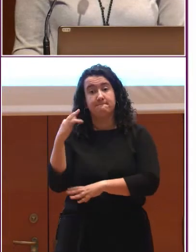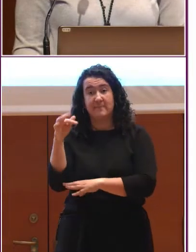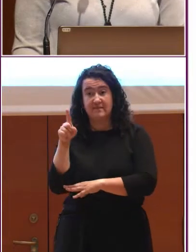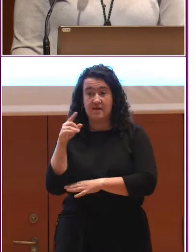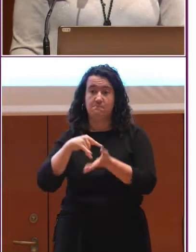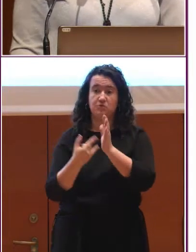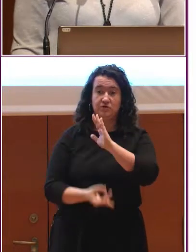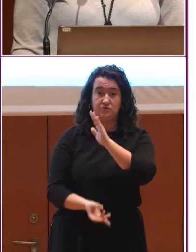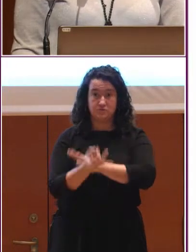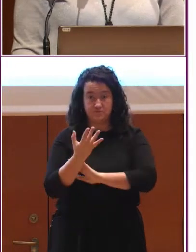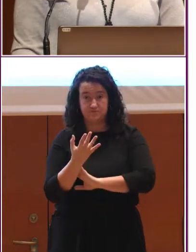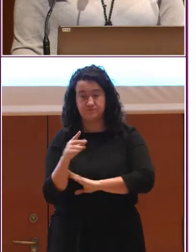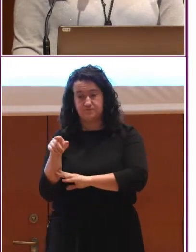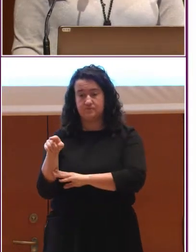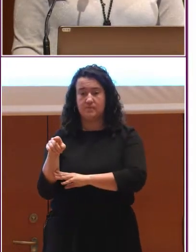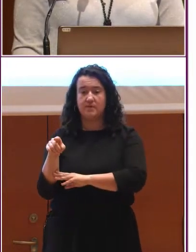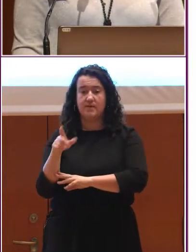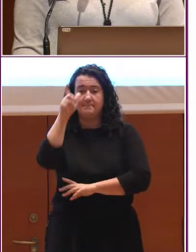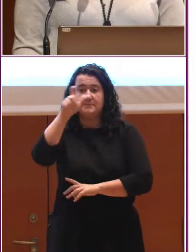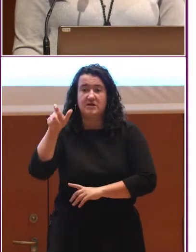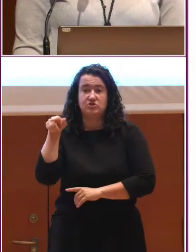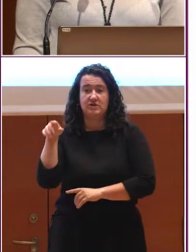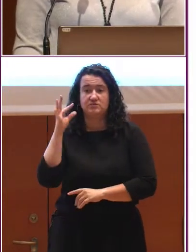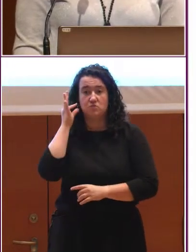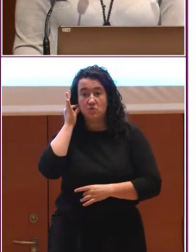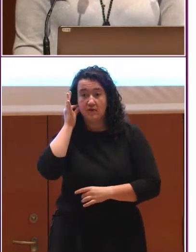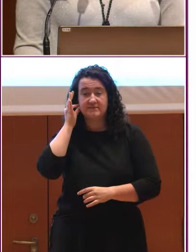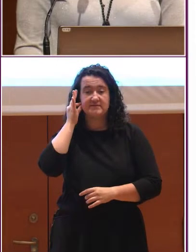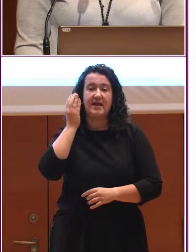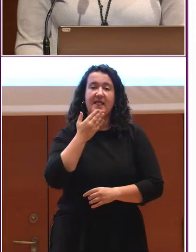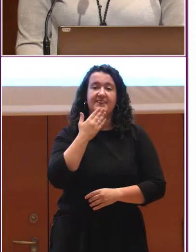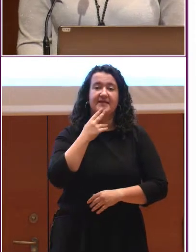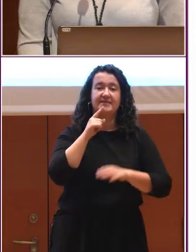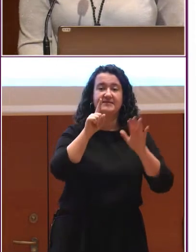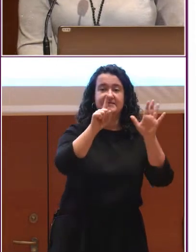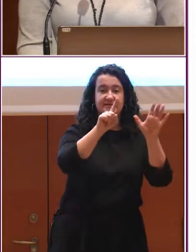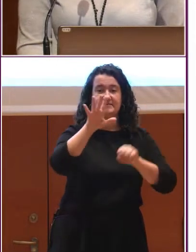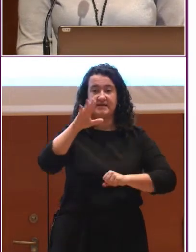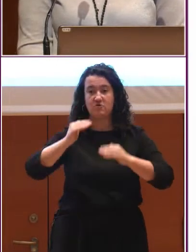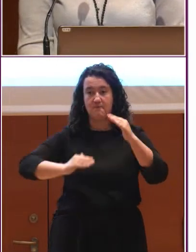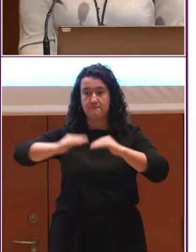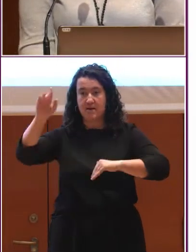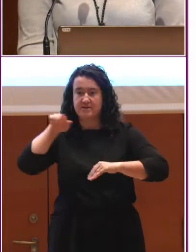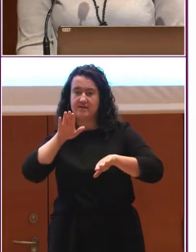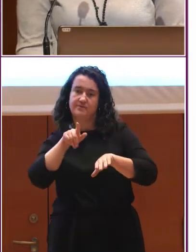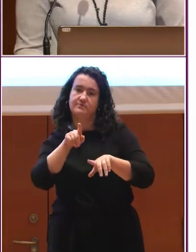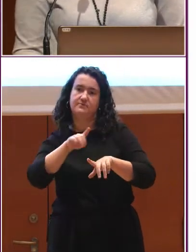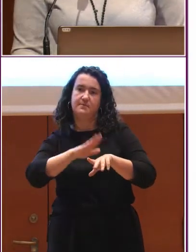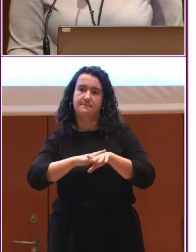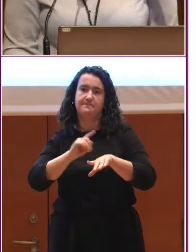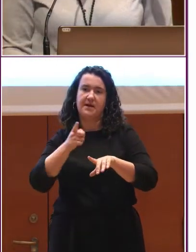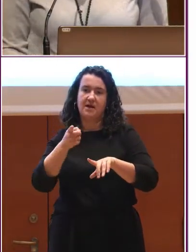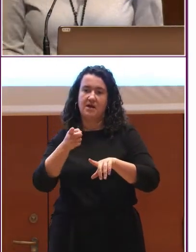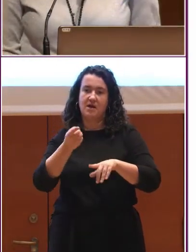como se define bien la red morada es un proyecto creado en la Cruz Roja de Vizcaya